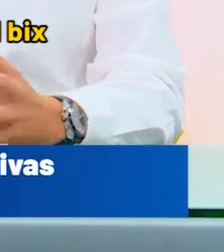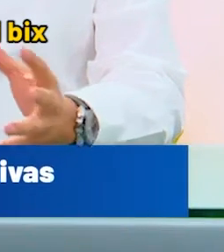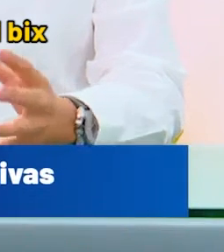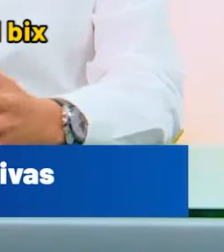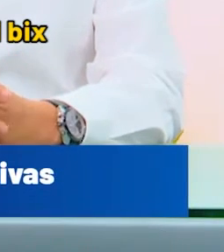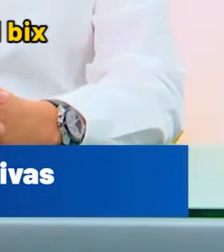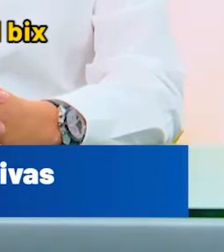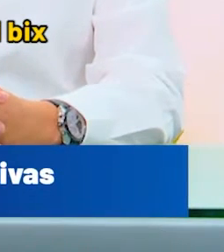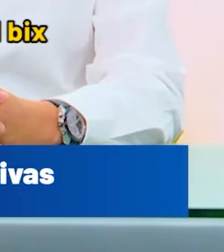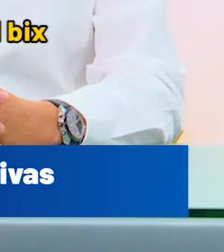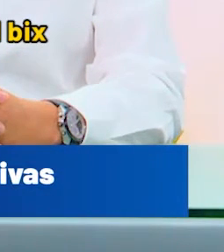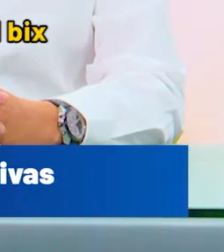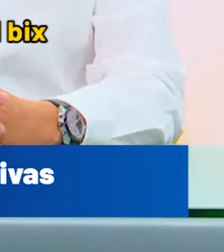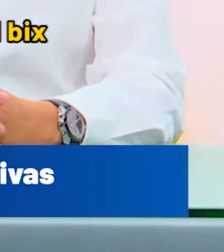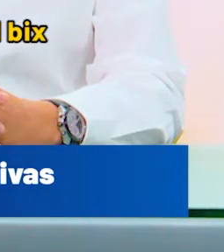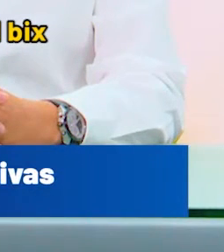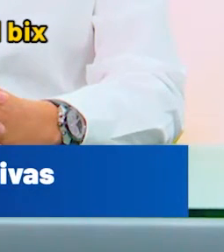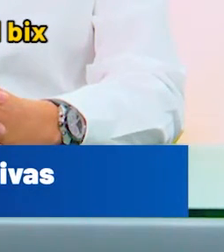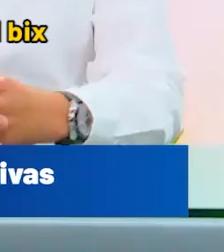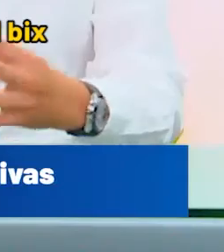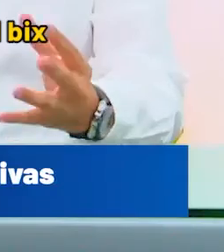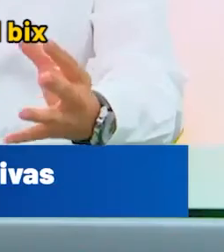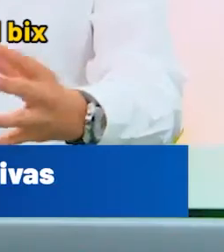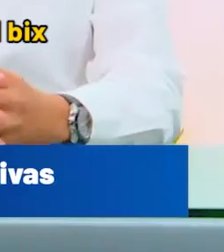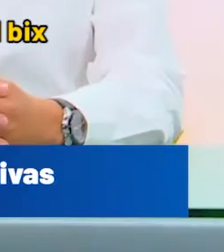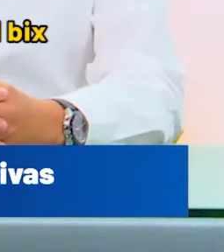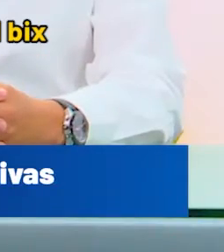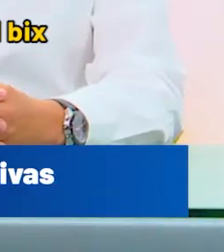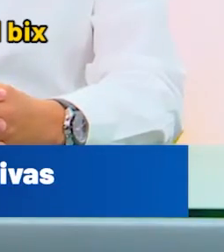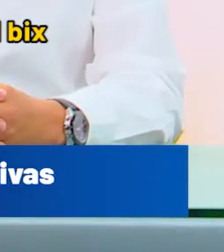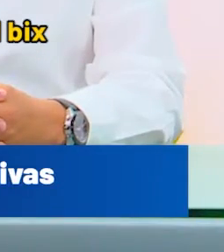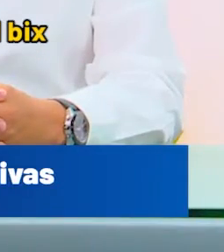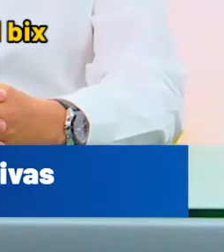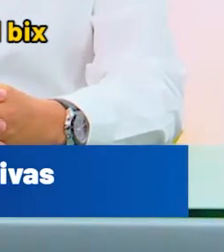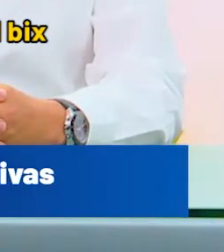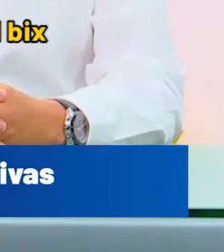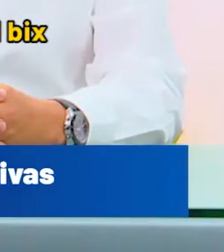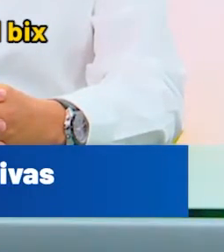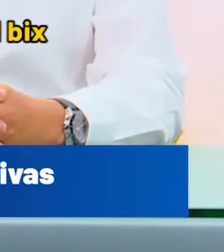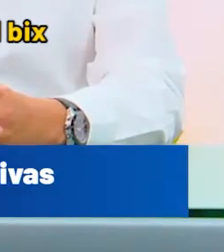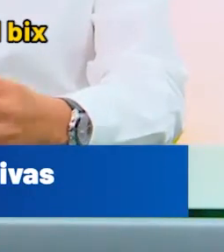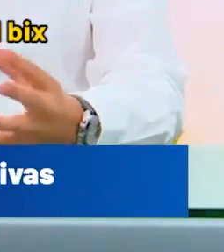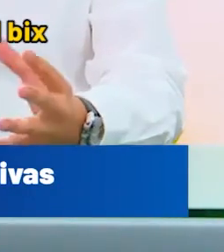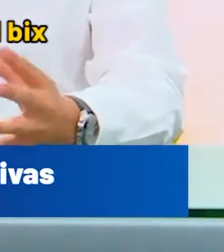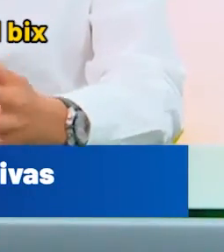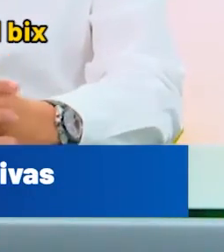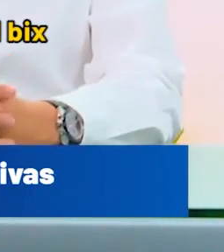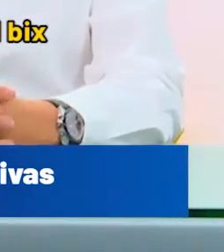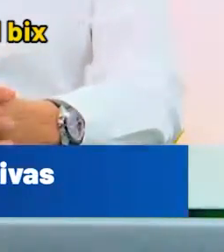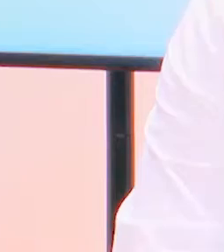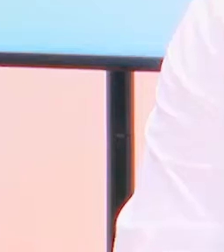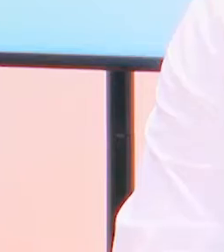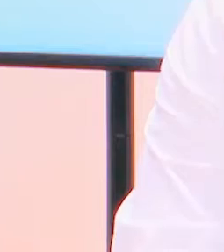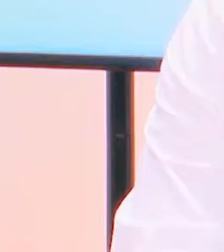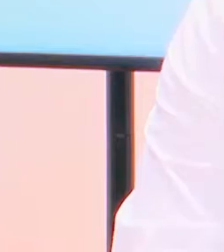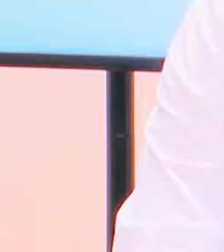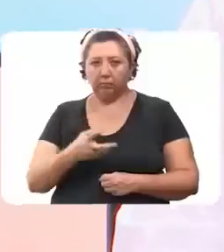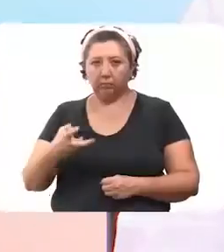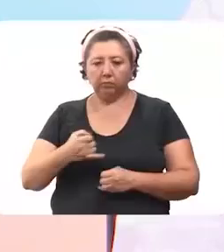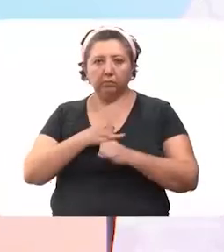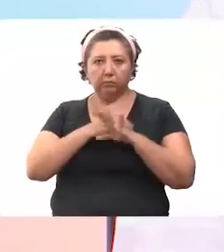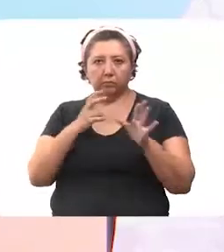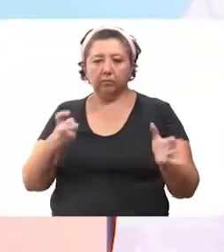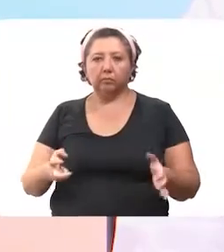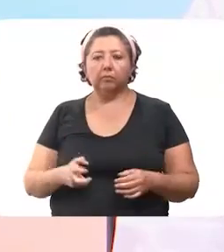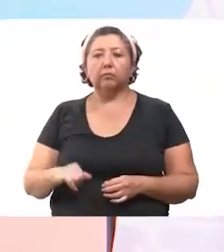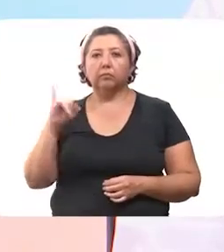Buenas tardes. A continuación daremos a conocer el comportamiento del COVID-19 en el estado de Yucatán. Doctor Isaac. Gracias, secretario. Este